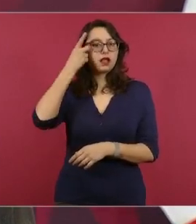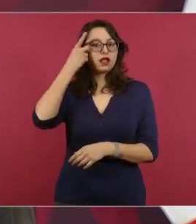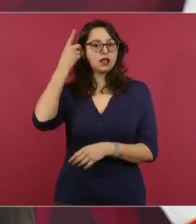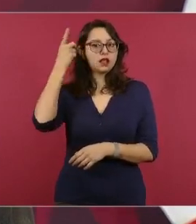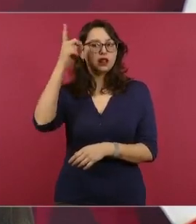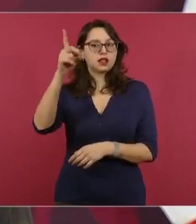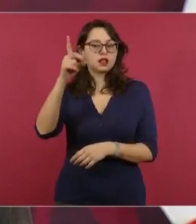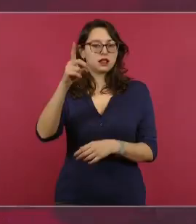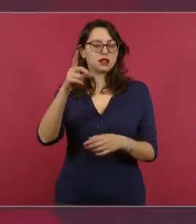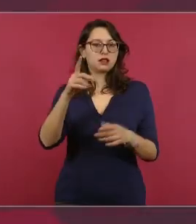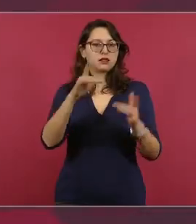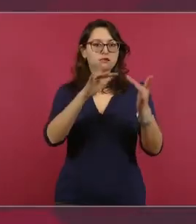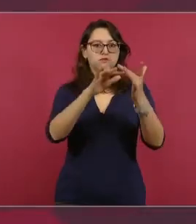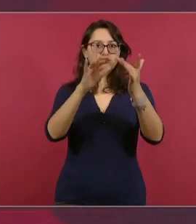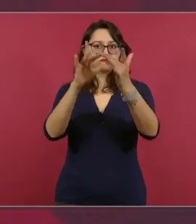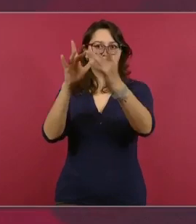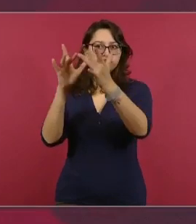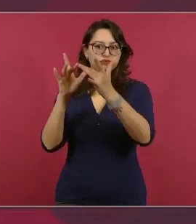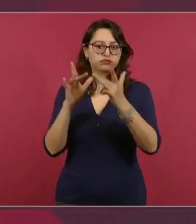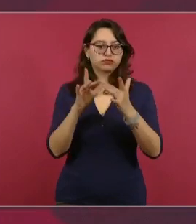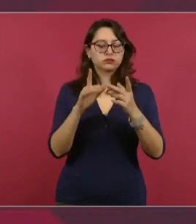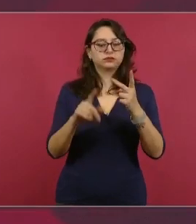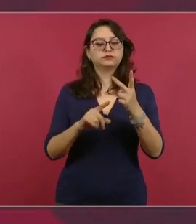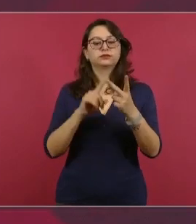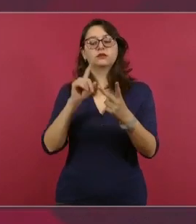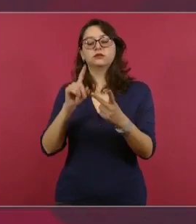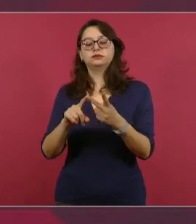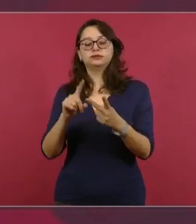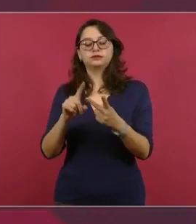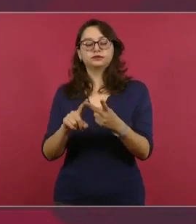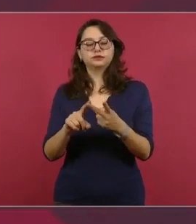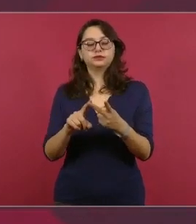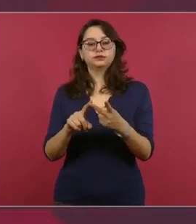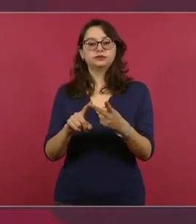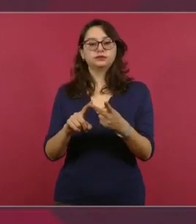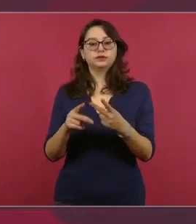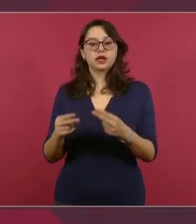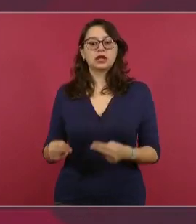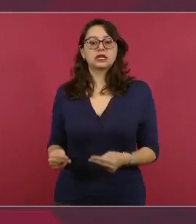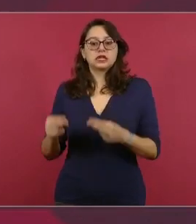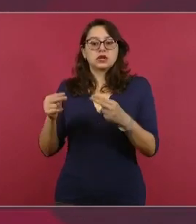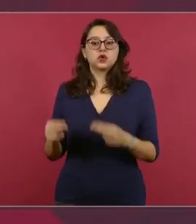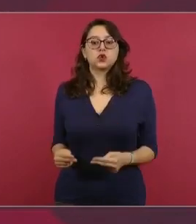con comerciantes de Acapulco, los pequeños